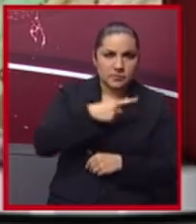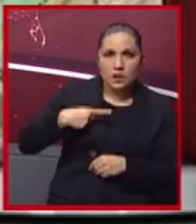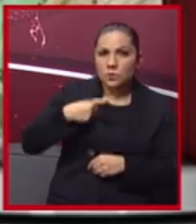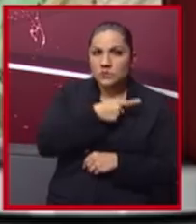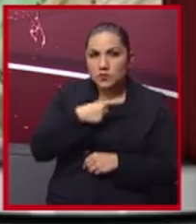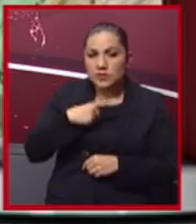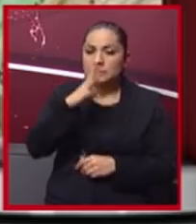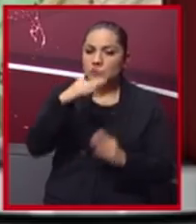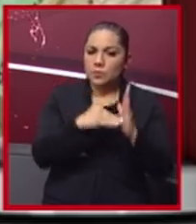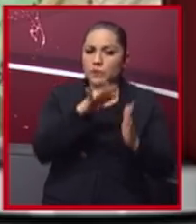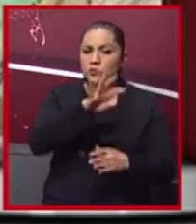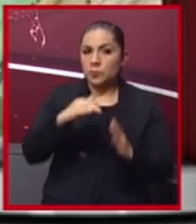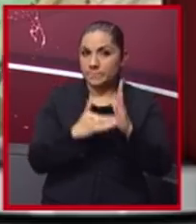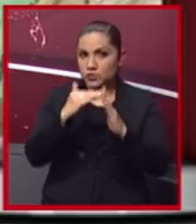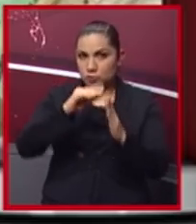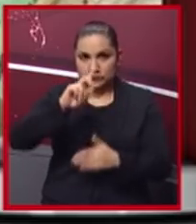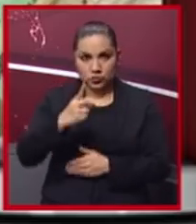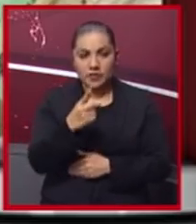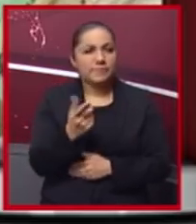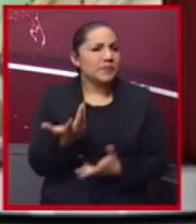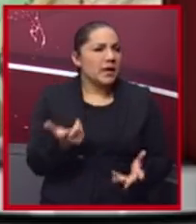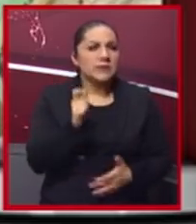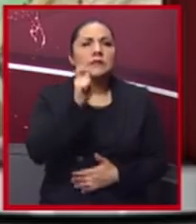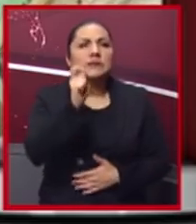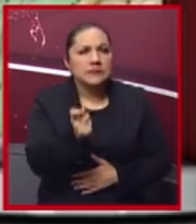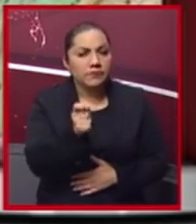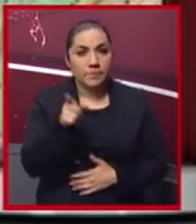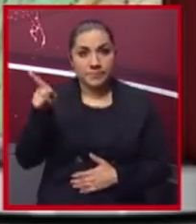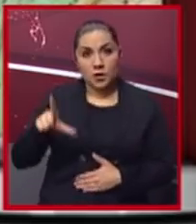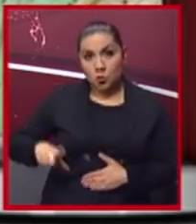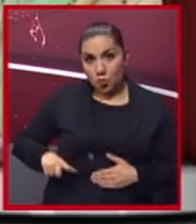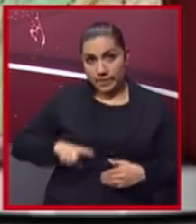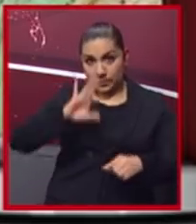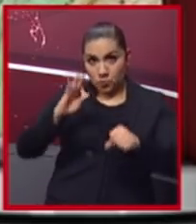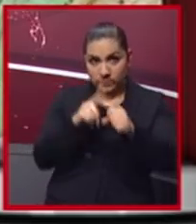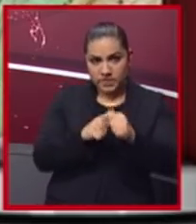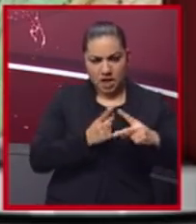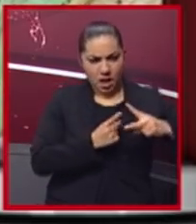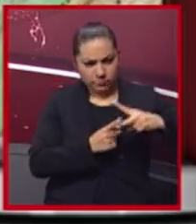millones de dólares. En resumen, el gobierno federal proyecta ingresos por más de